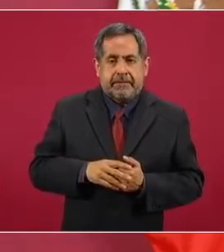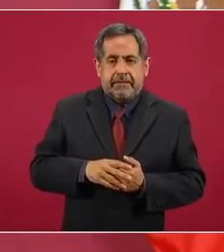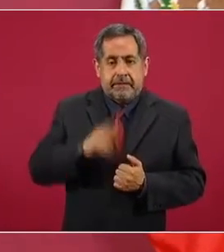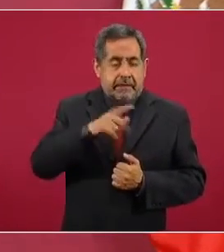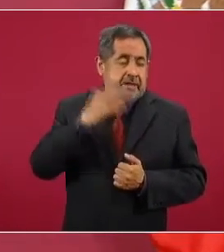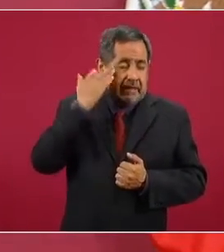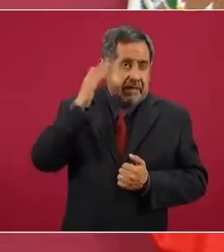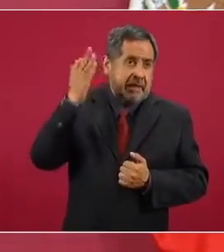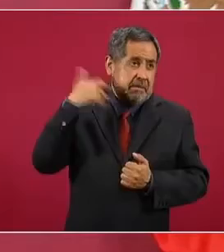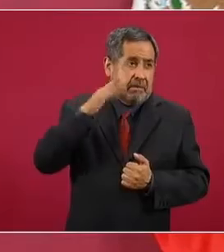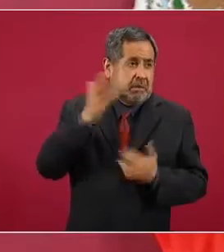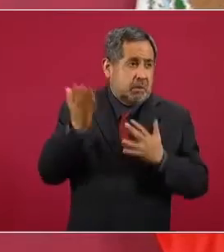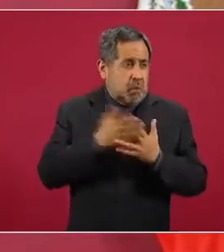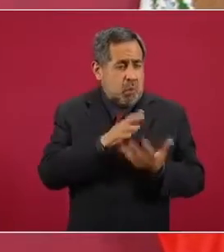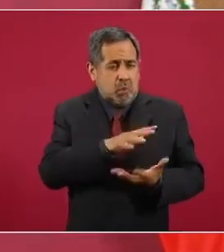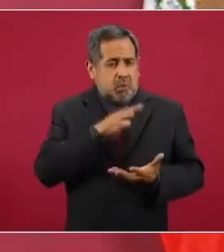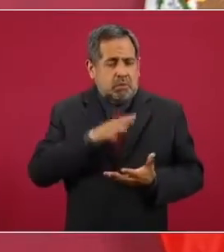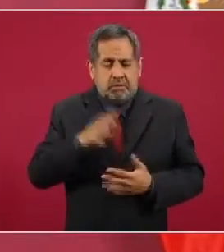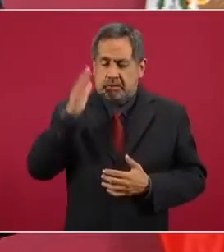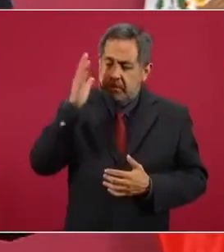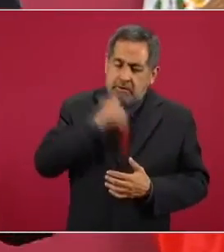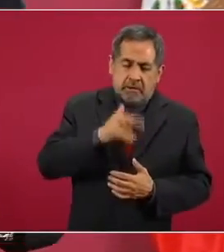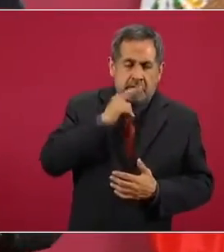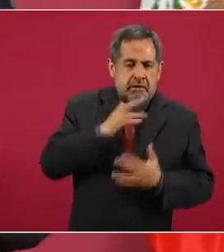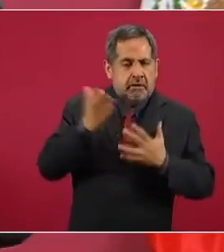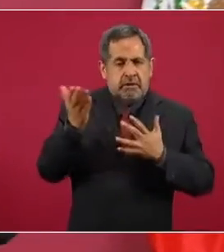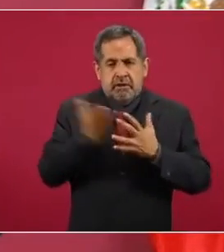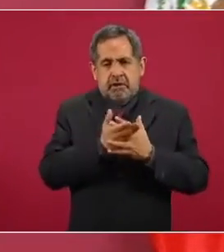en ese entonces y decidimos